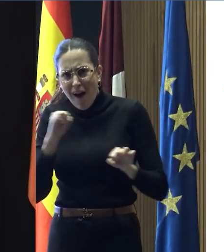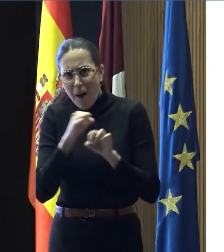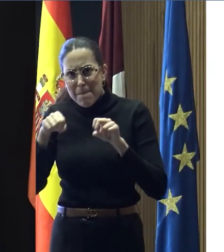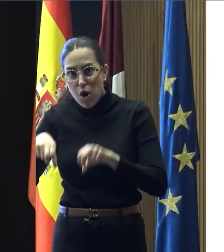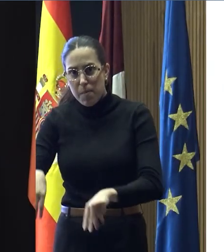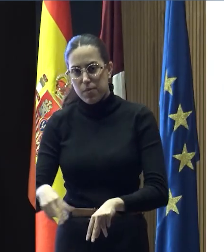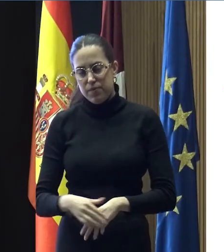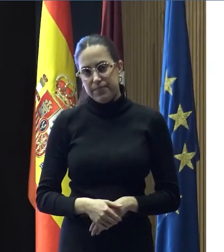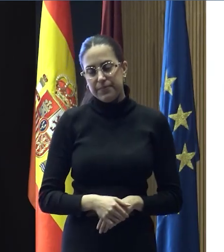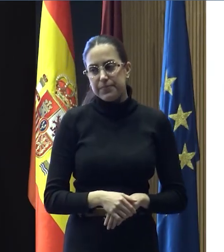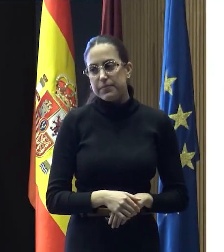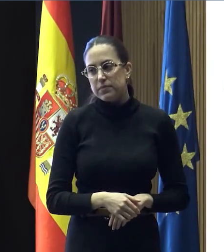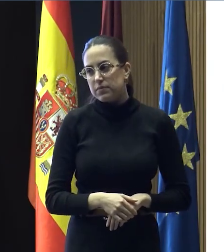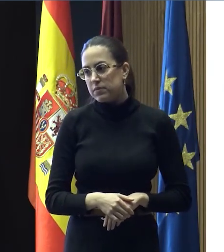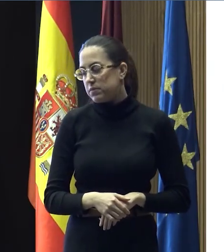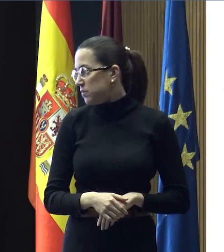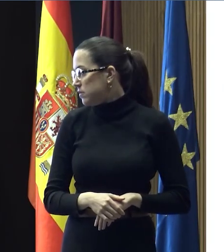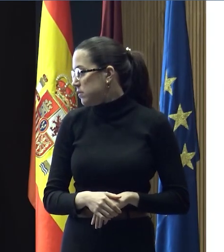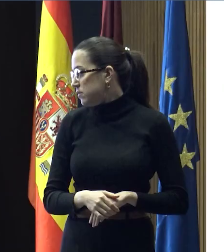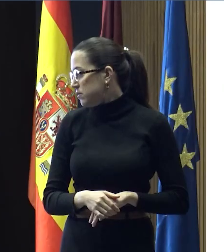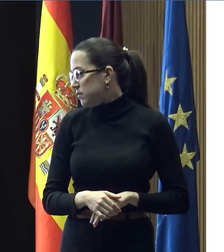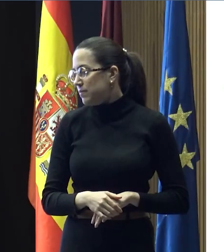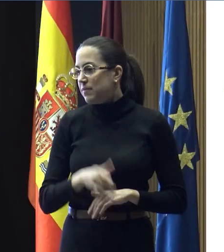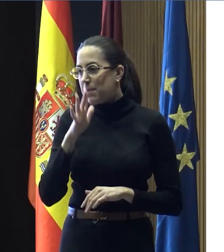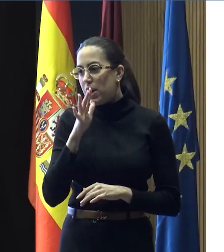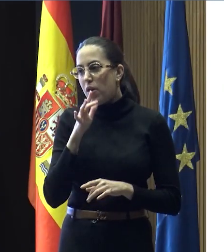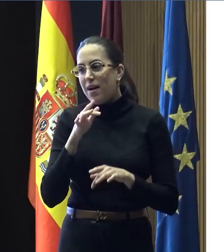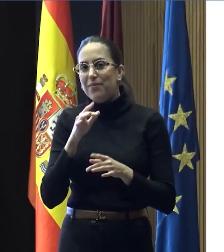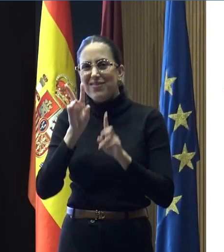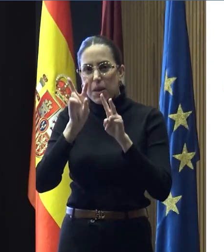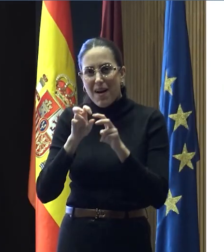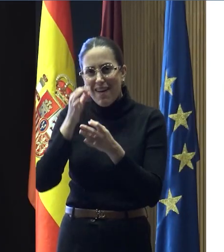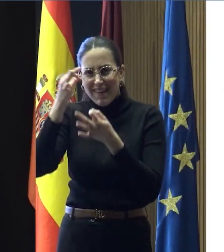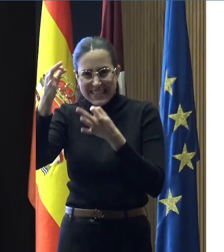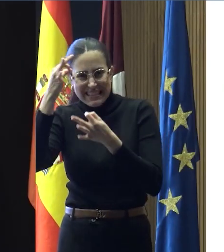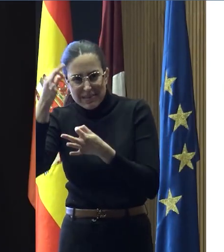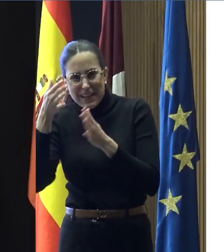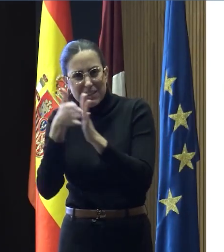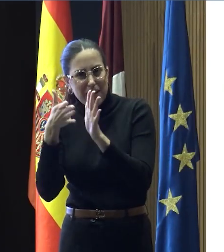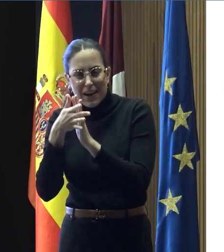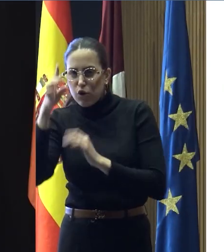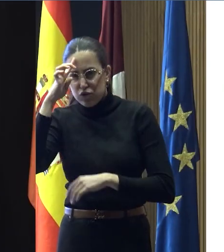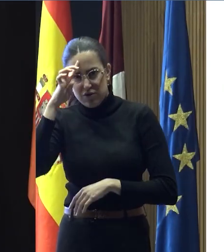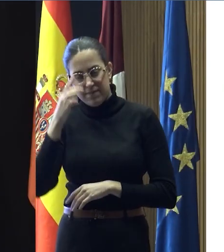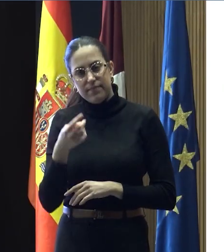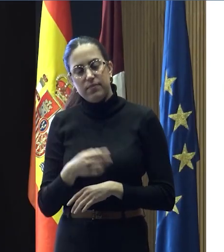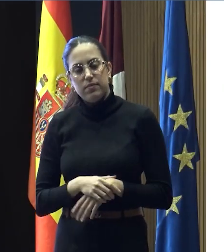cierto, pero ahora no te sabría decir por qué. Sí que tiene un